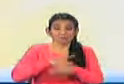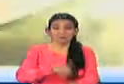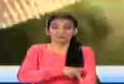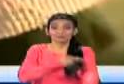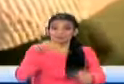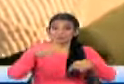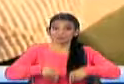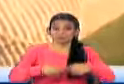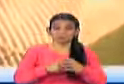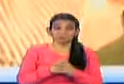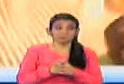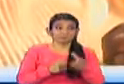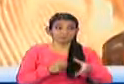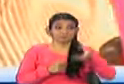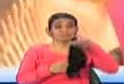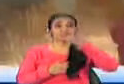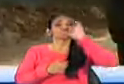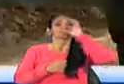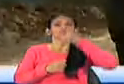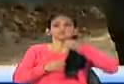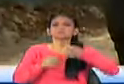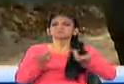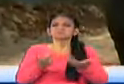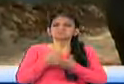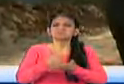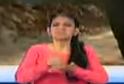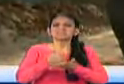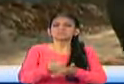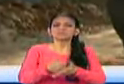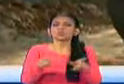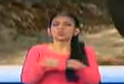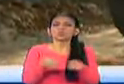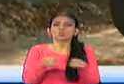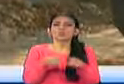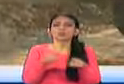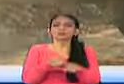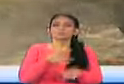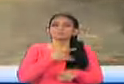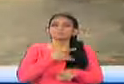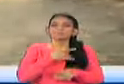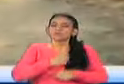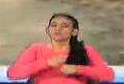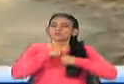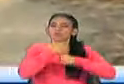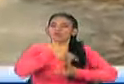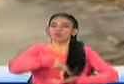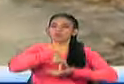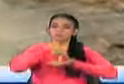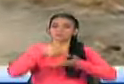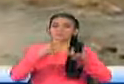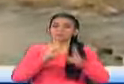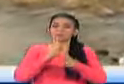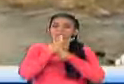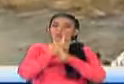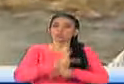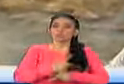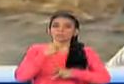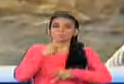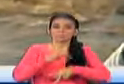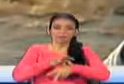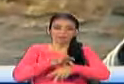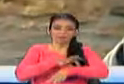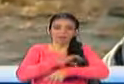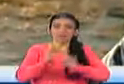aquí los beneficios de esta bebida natural están relacionados con energía y vitalidad también tiene un uso preventivo para la artritis